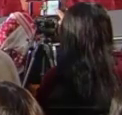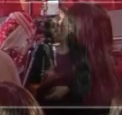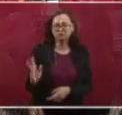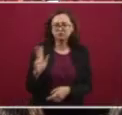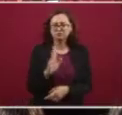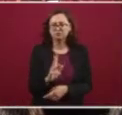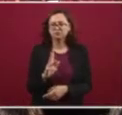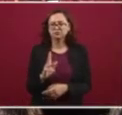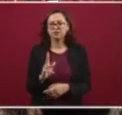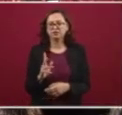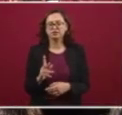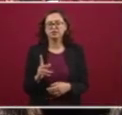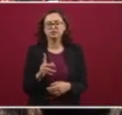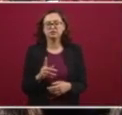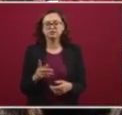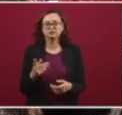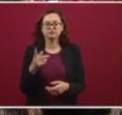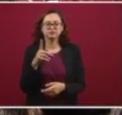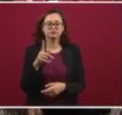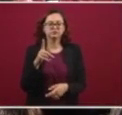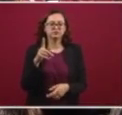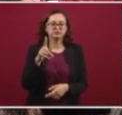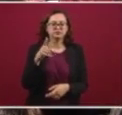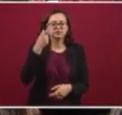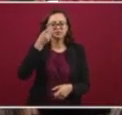la Secretaría del Trabajo.